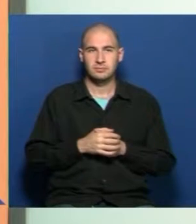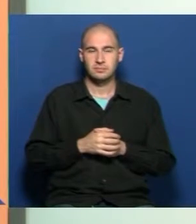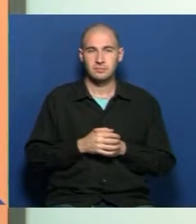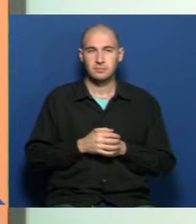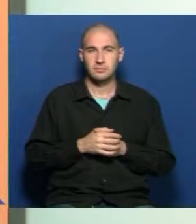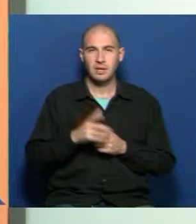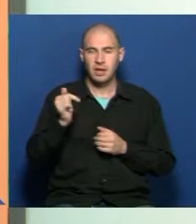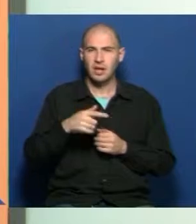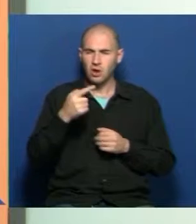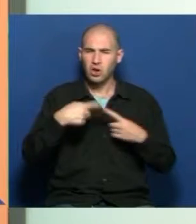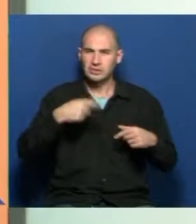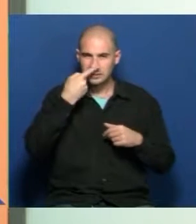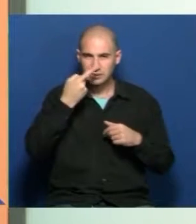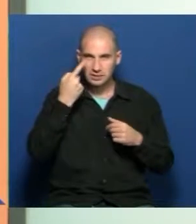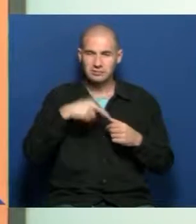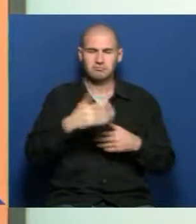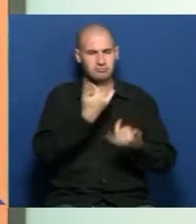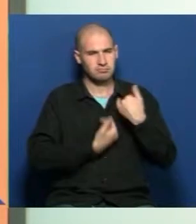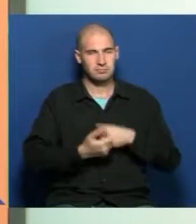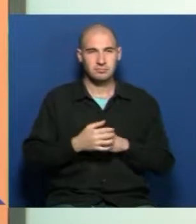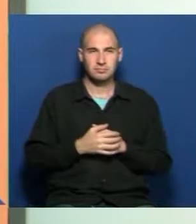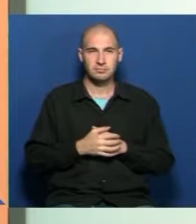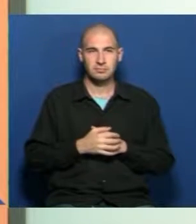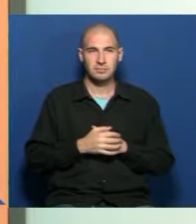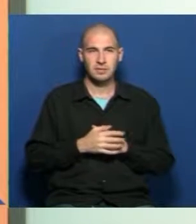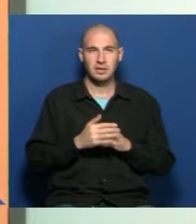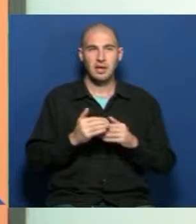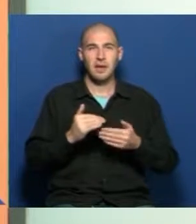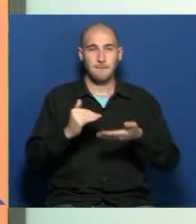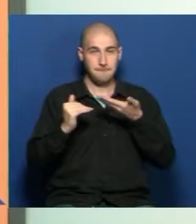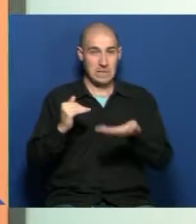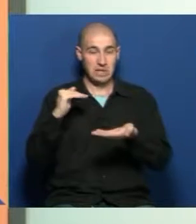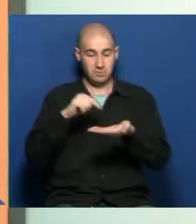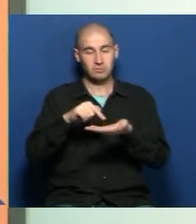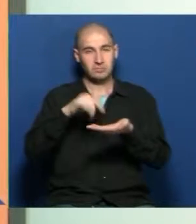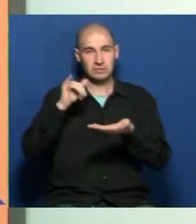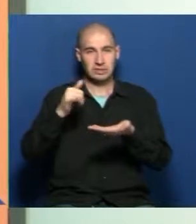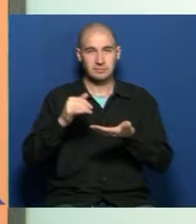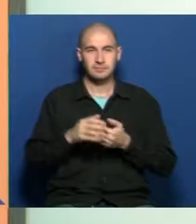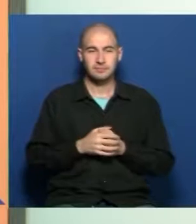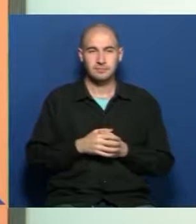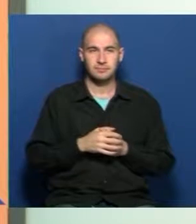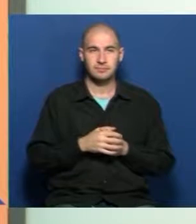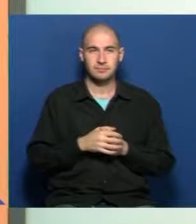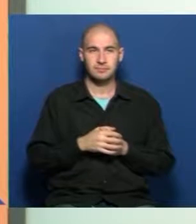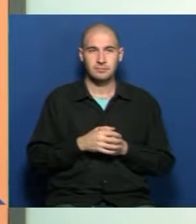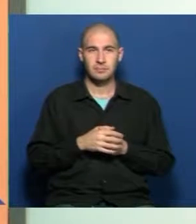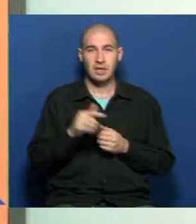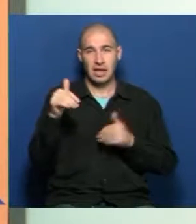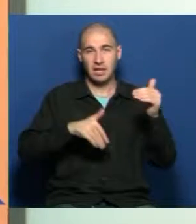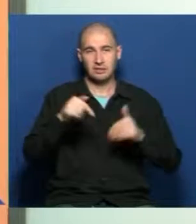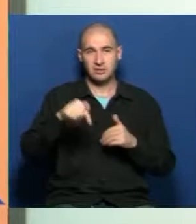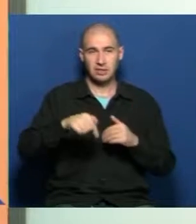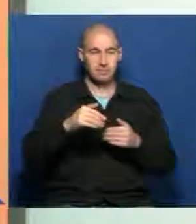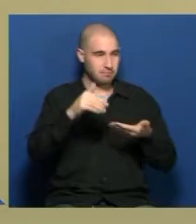Ahí hay algo muy interesante que estaba escuchando recién. Es un piso, y es verdad, es un piso. Yo, estas elecciones